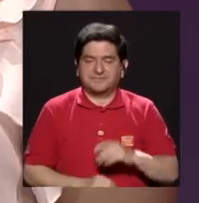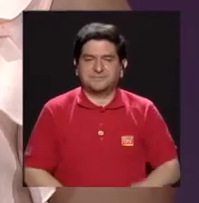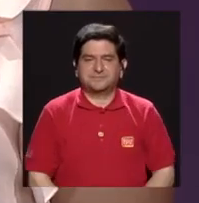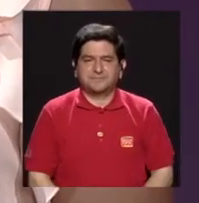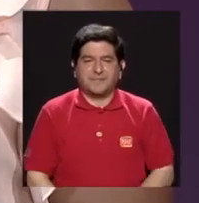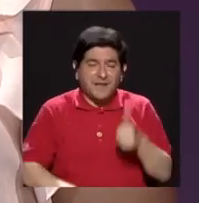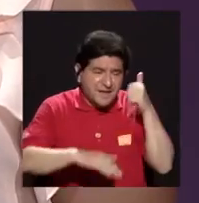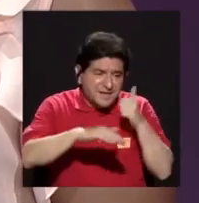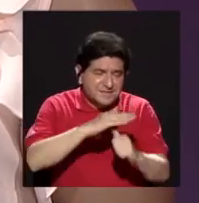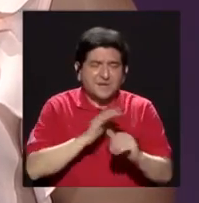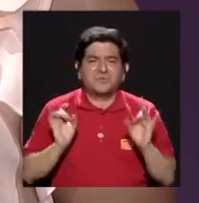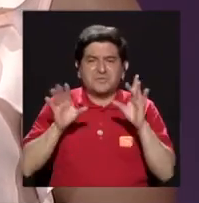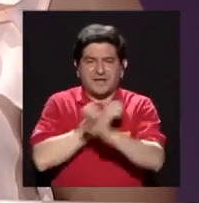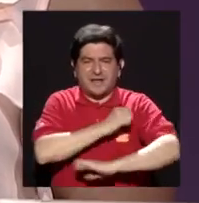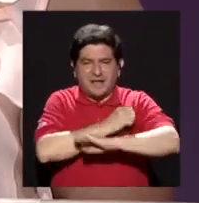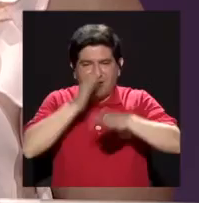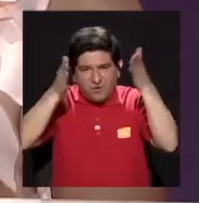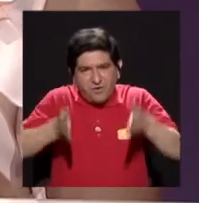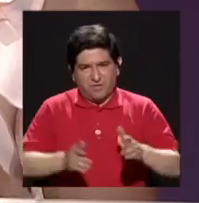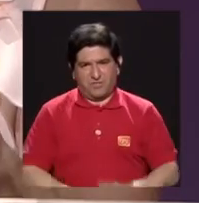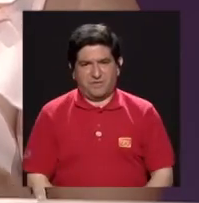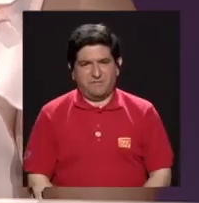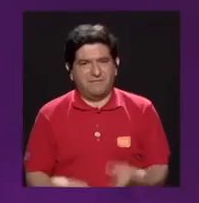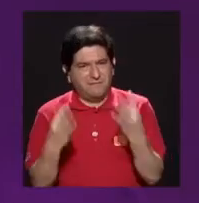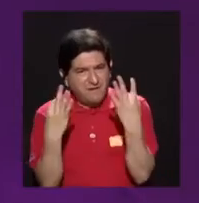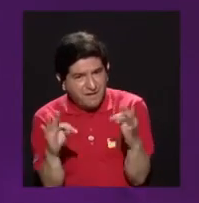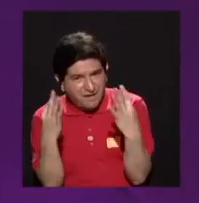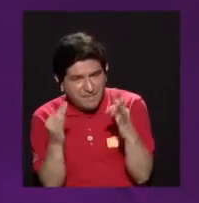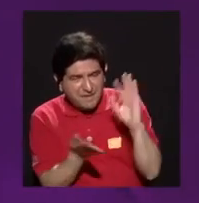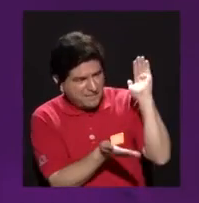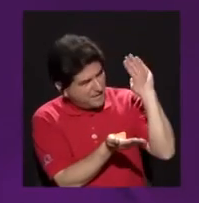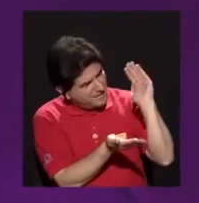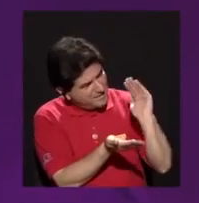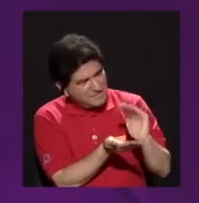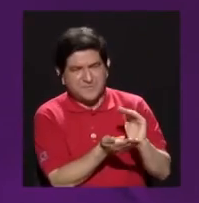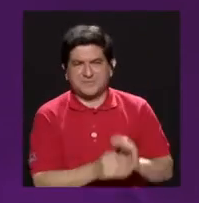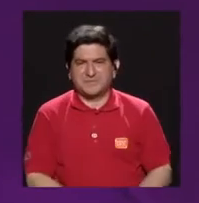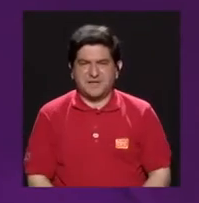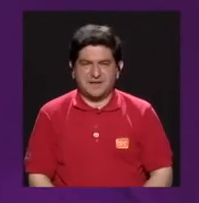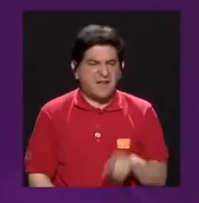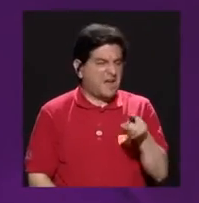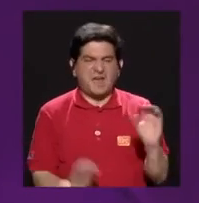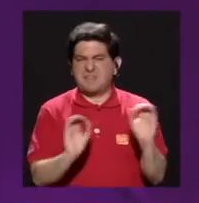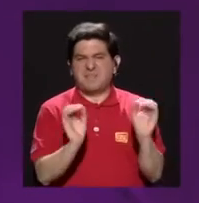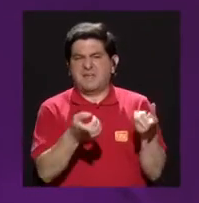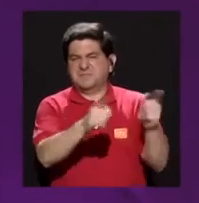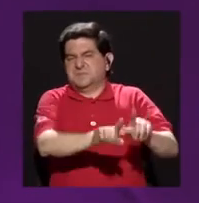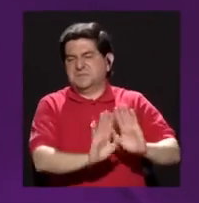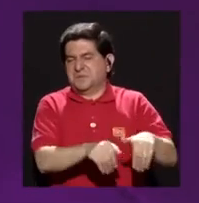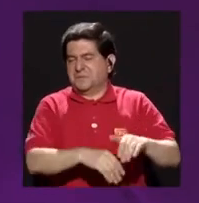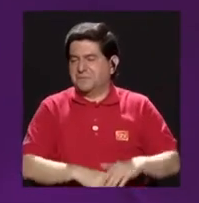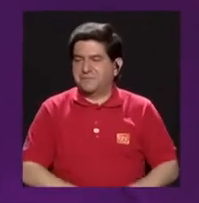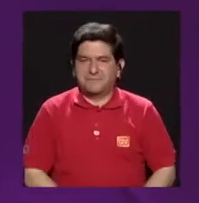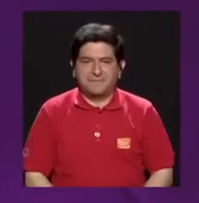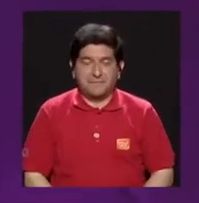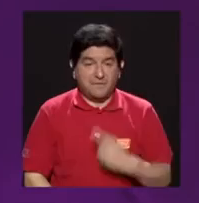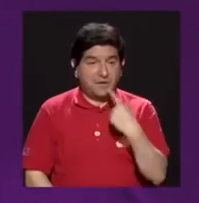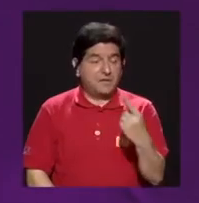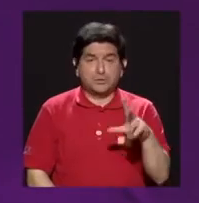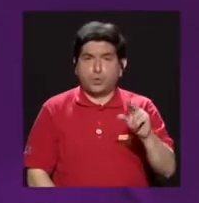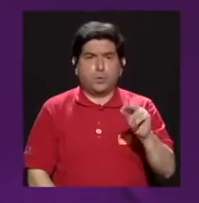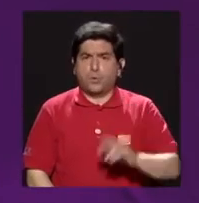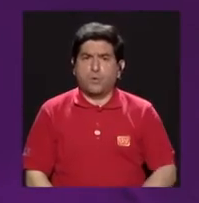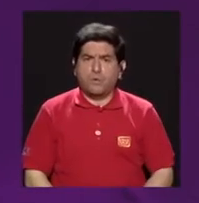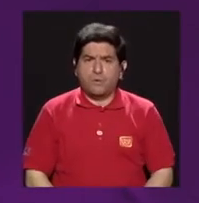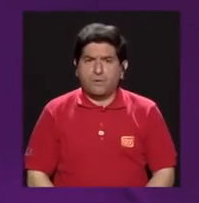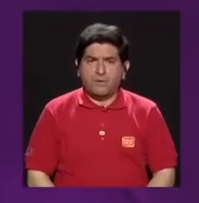es ocultar la xenofobia, ¿verdad? Al querer minimizar, no, aquí, esto no está pasando. Sí, y además decir, no, en